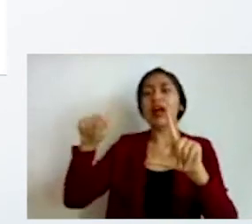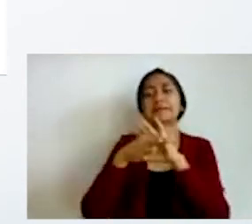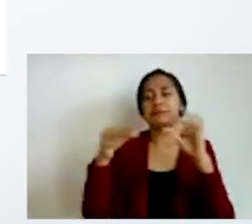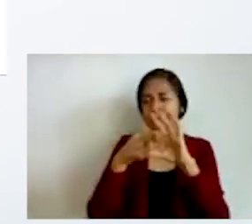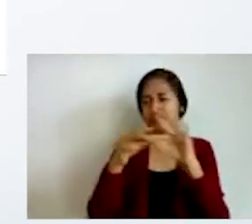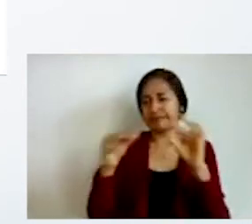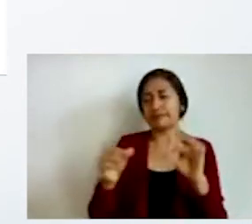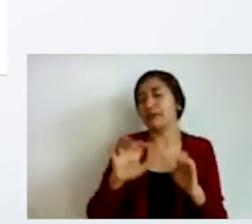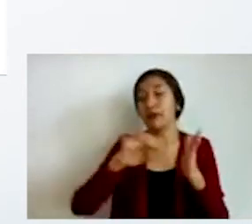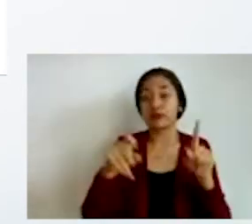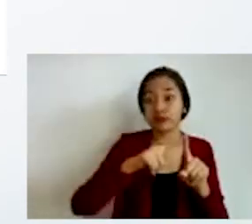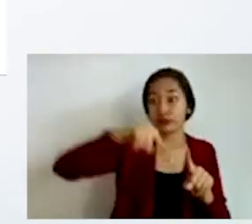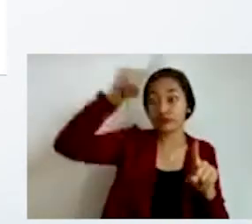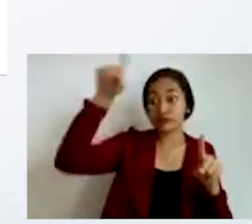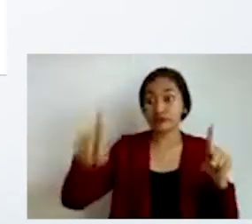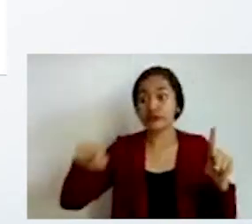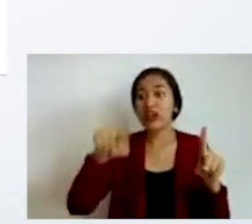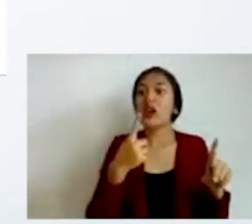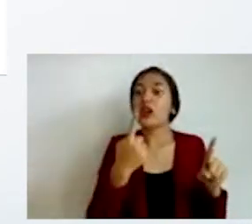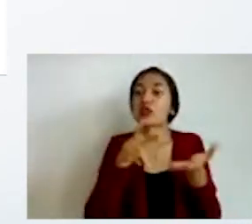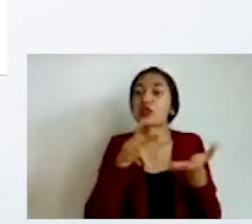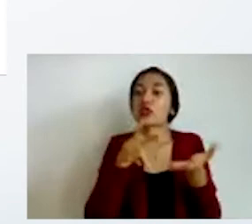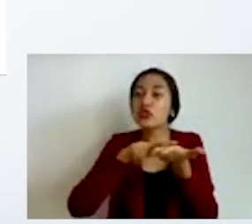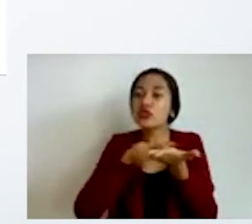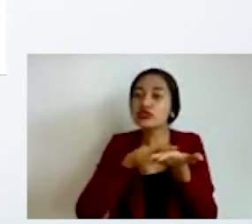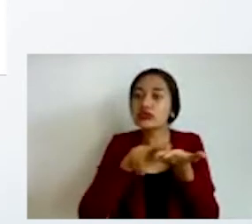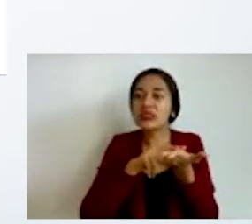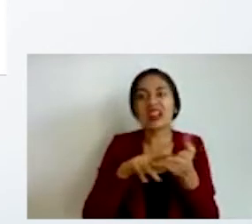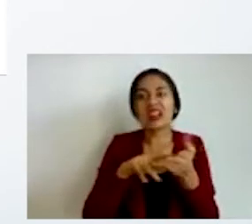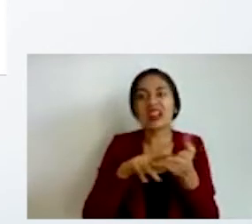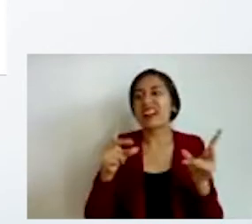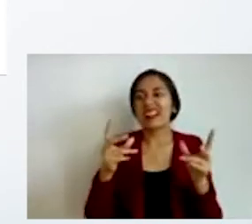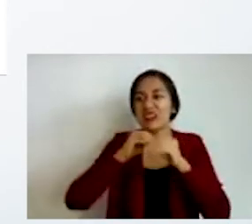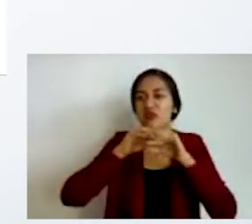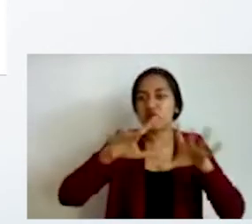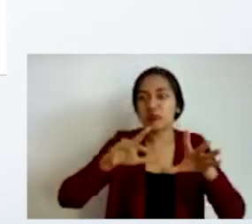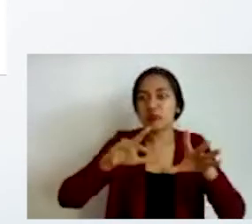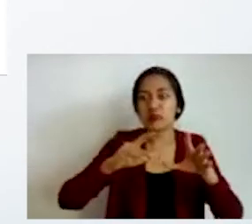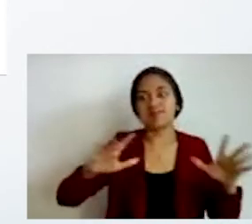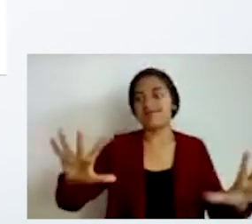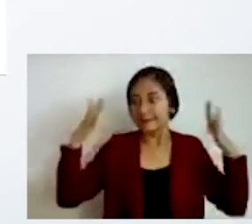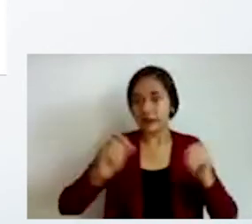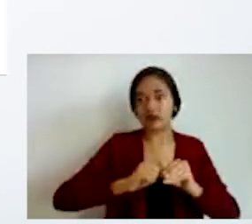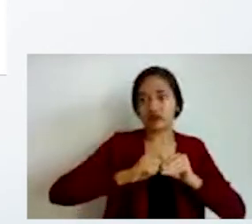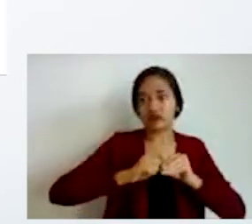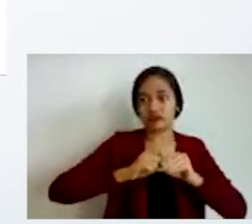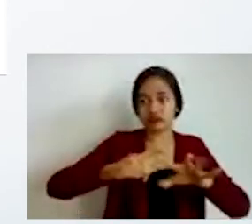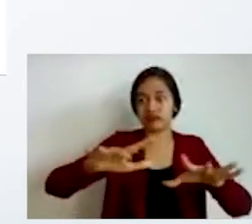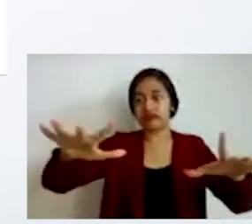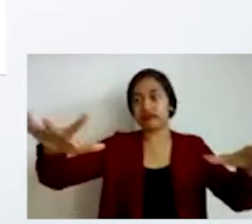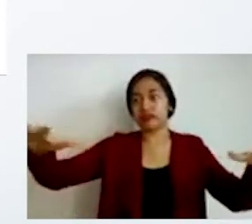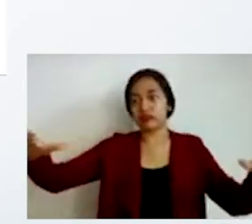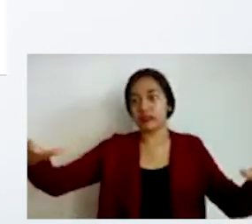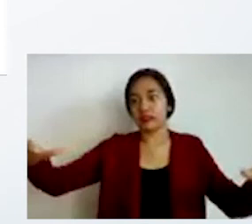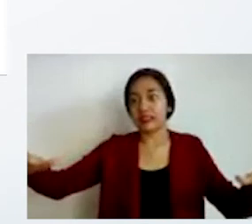representaría el comportamiento descontrolado totalmente de la epidemia, se podría plantear la existencia de